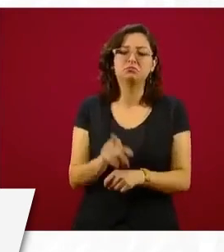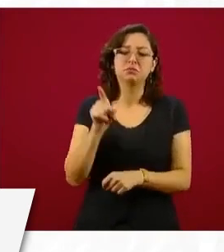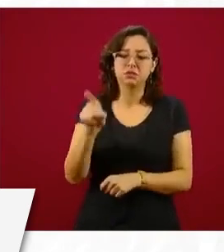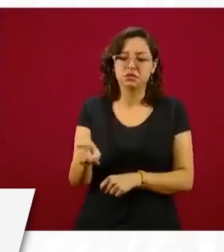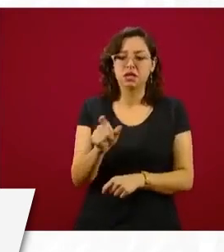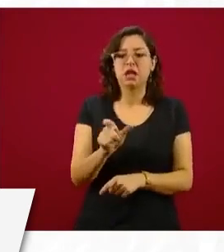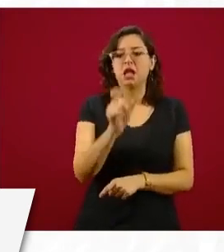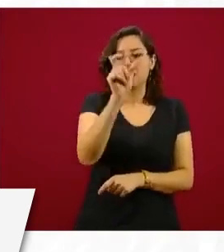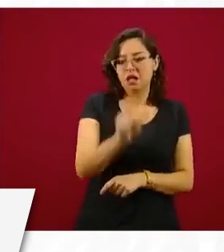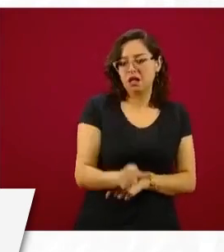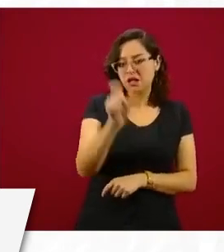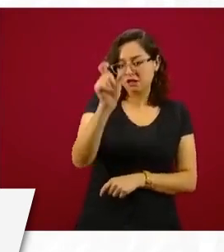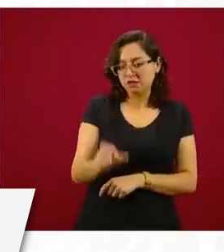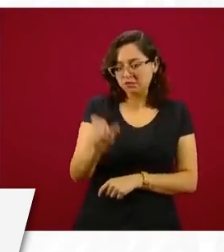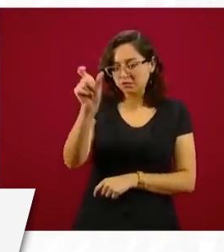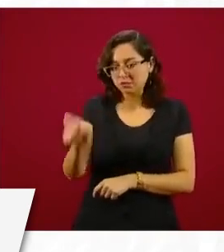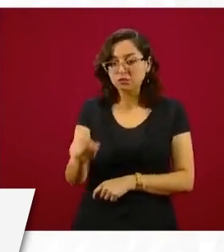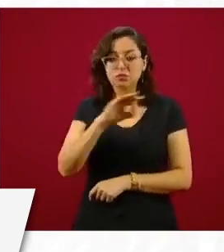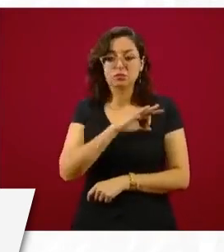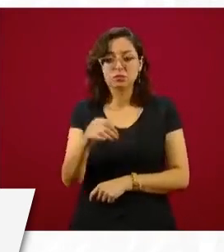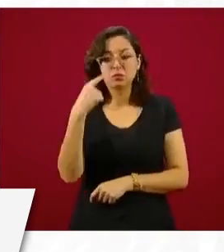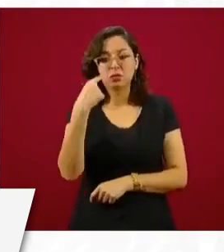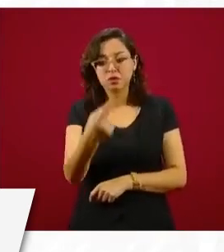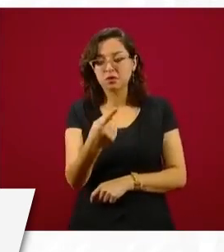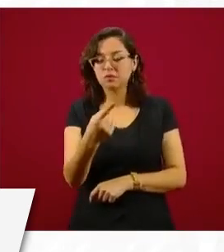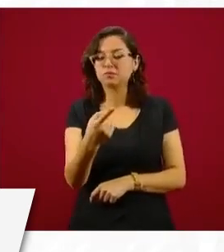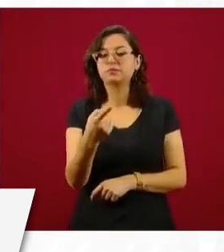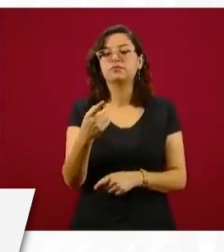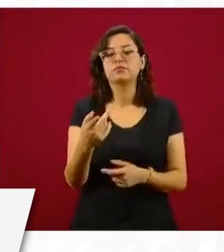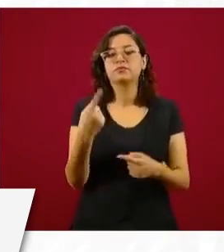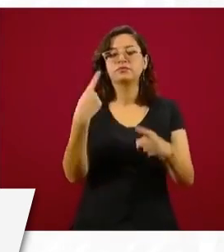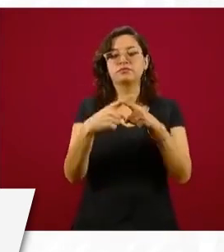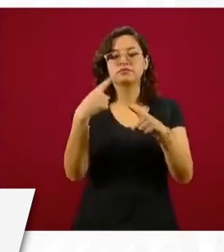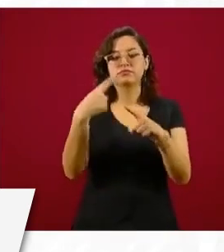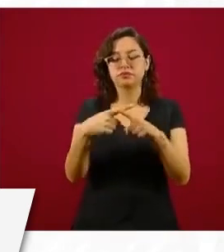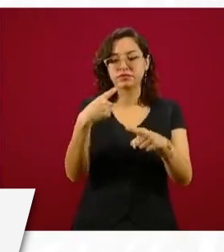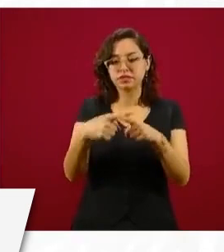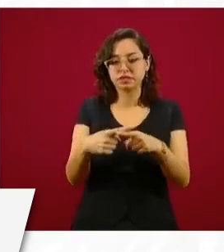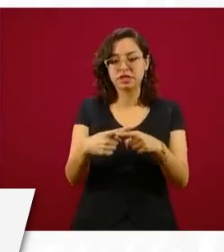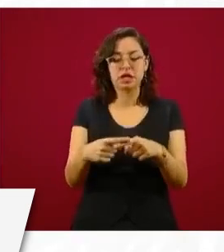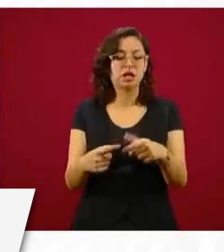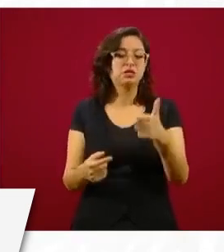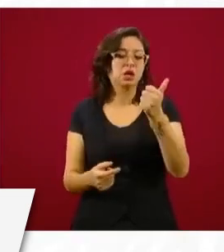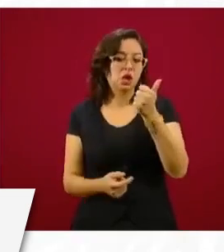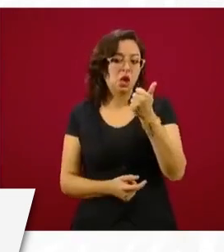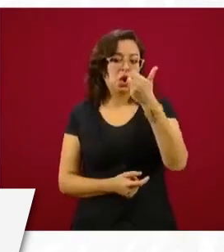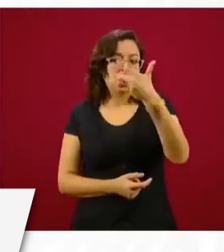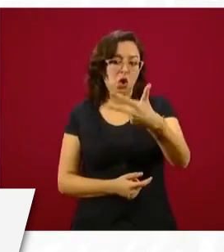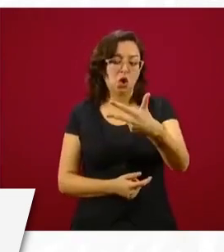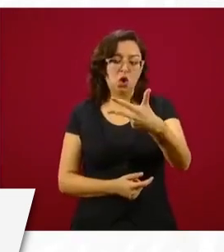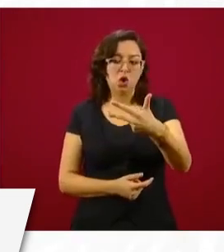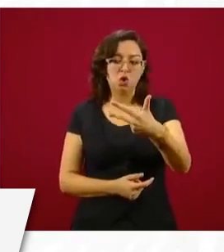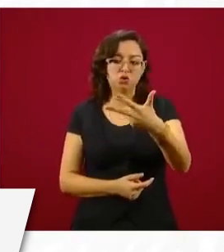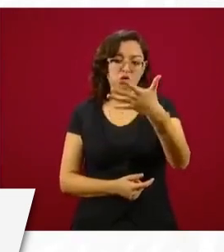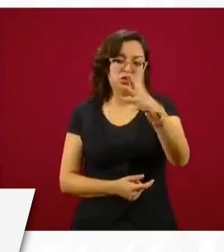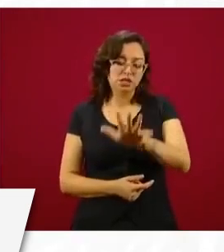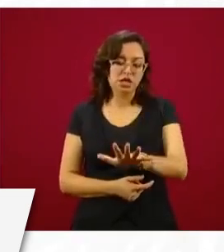que le corresponde y finalmente al pasadísimo de rosca de los 10, de los 8, de los 10 que quedan